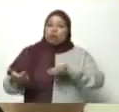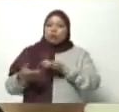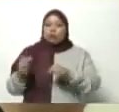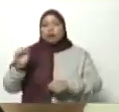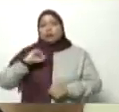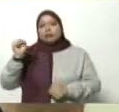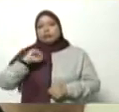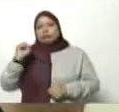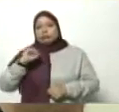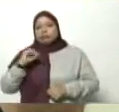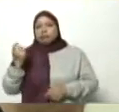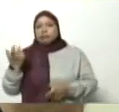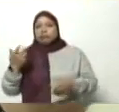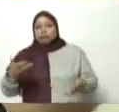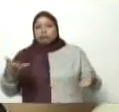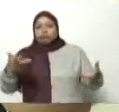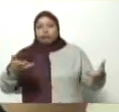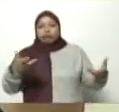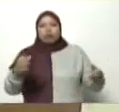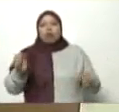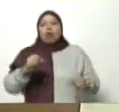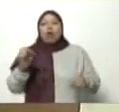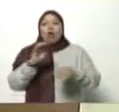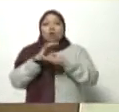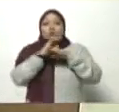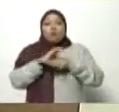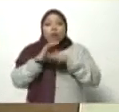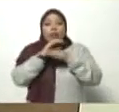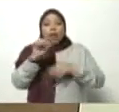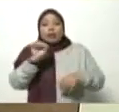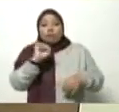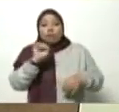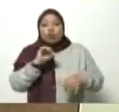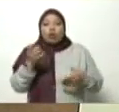reclamamos que las fronteras hay que protegerlas.